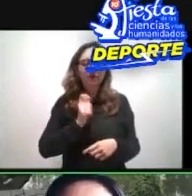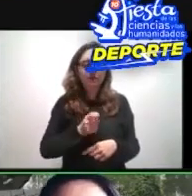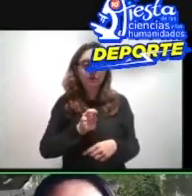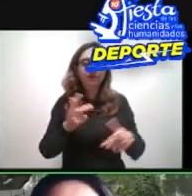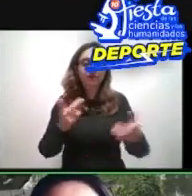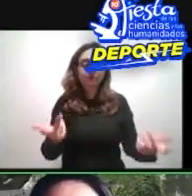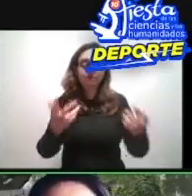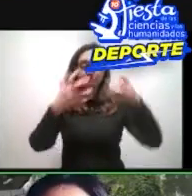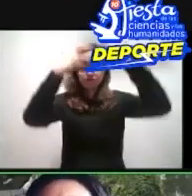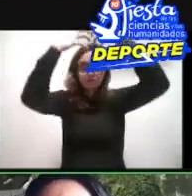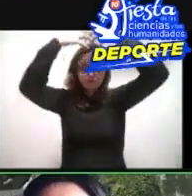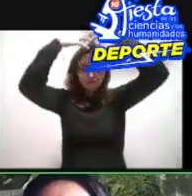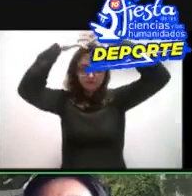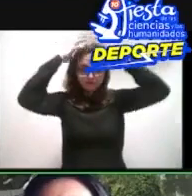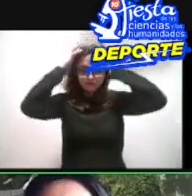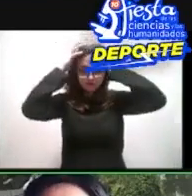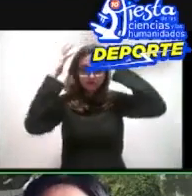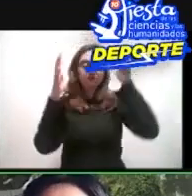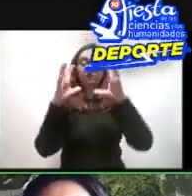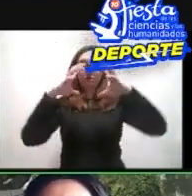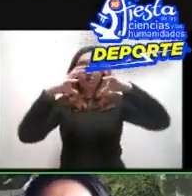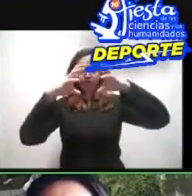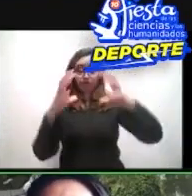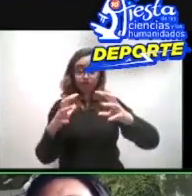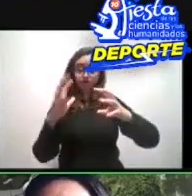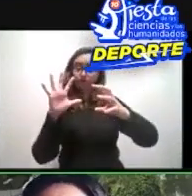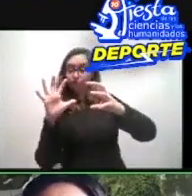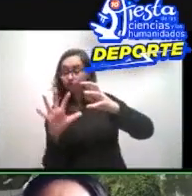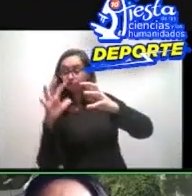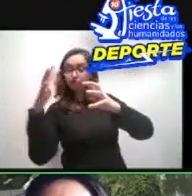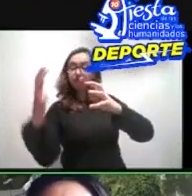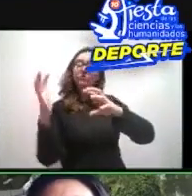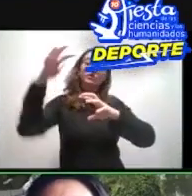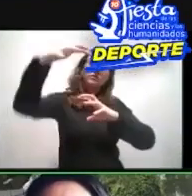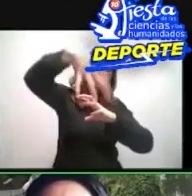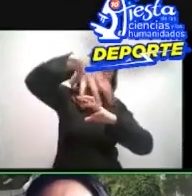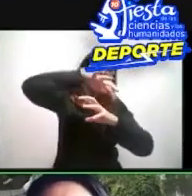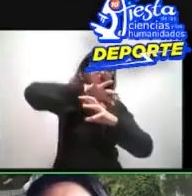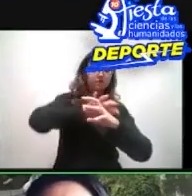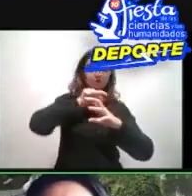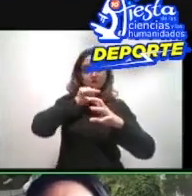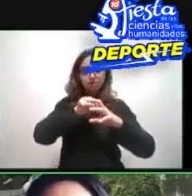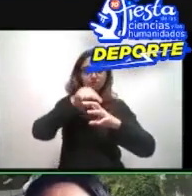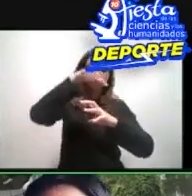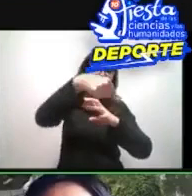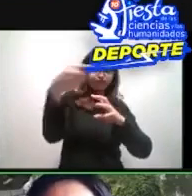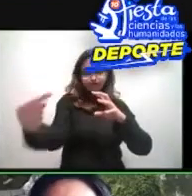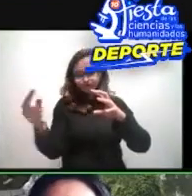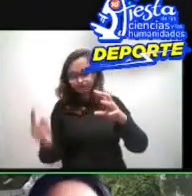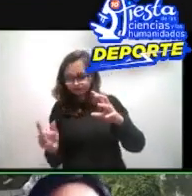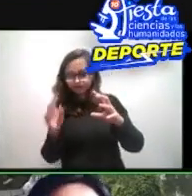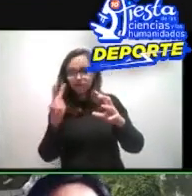estábamos mencionando antes, es decir, la corteza prefrontal, zonas motoras, zonas que tienen que ver con la